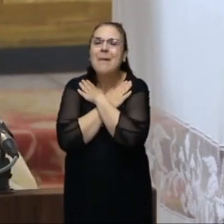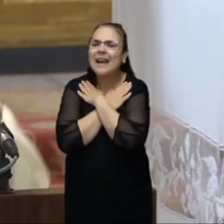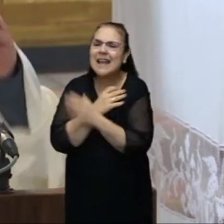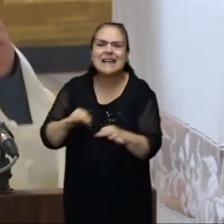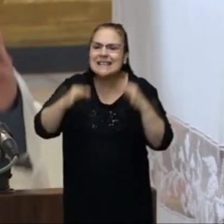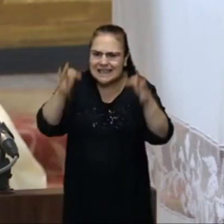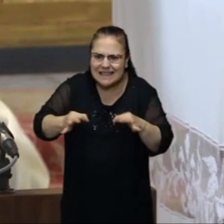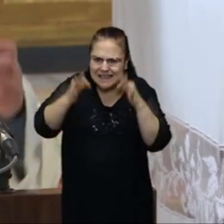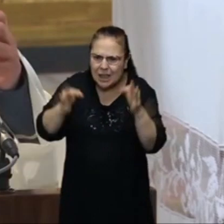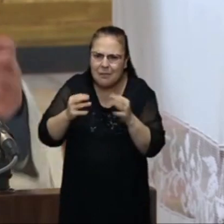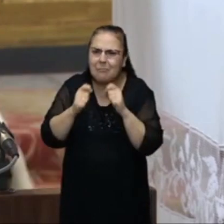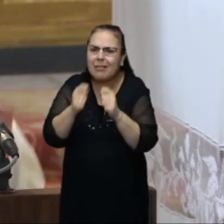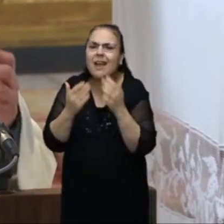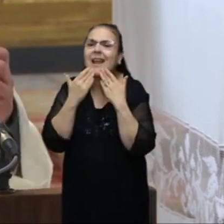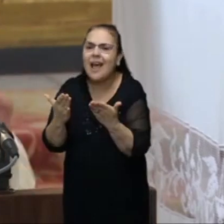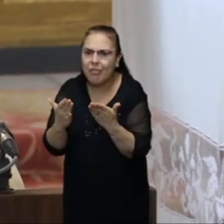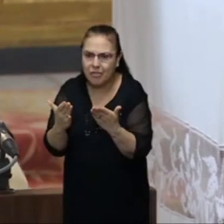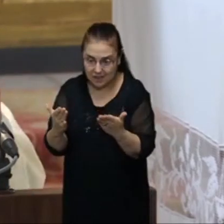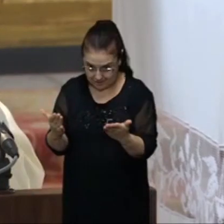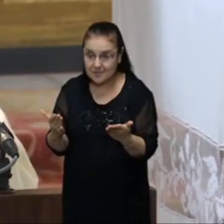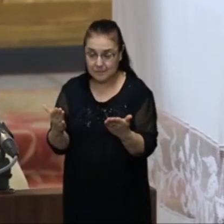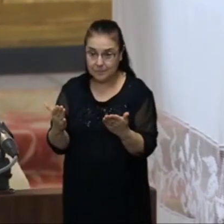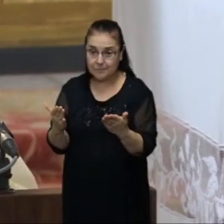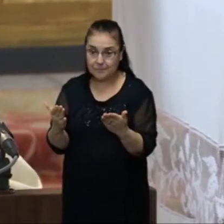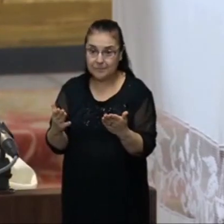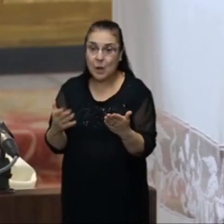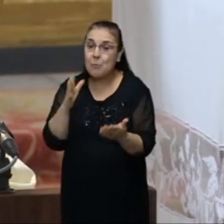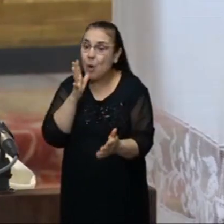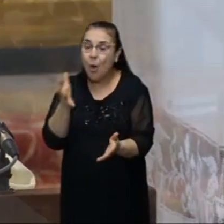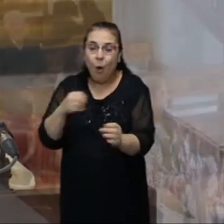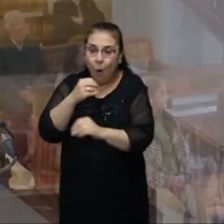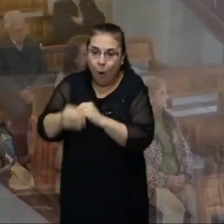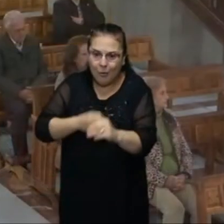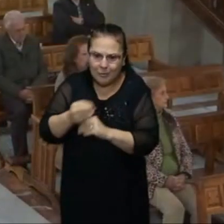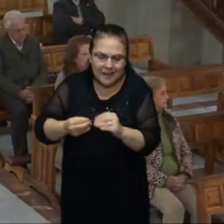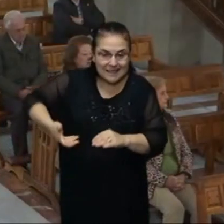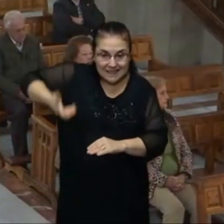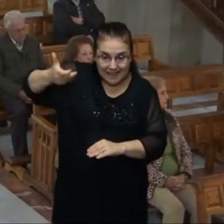mira su humildad y quiere decir que constantemente le está haciendo obras grandes.